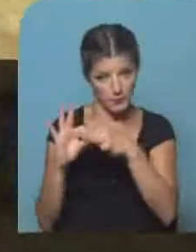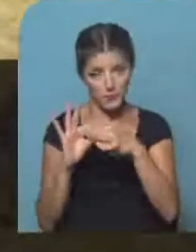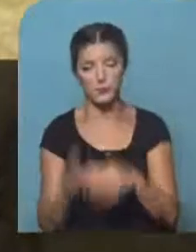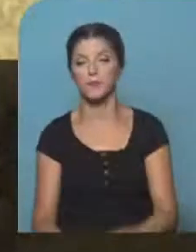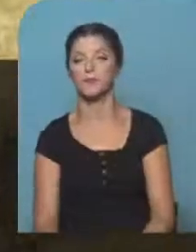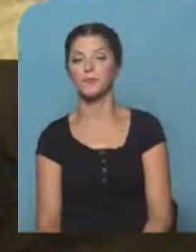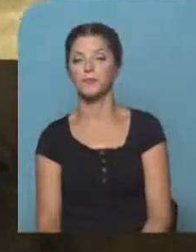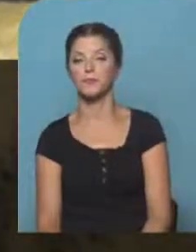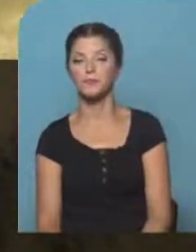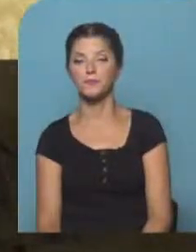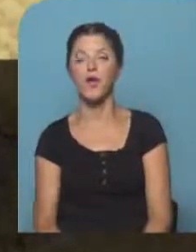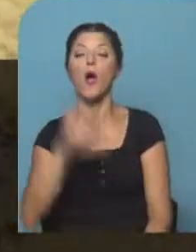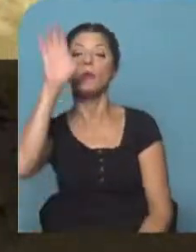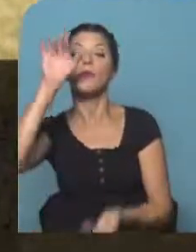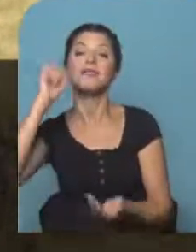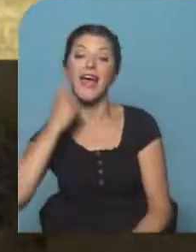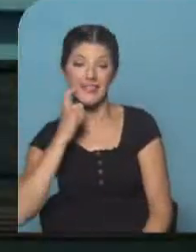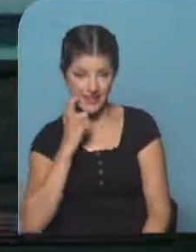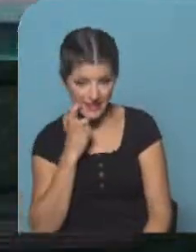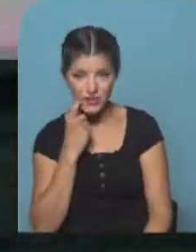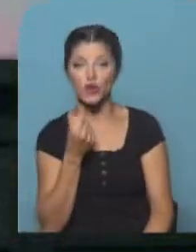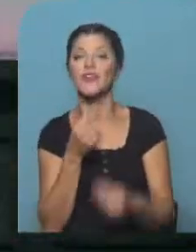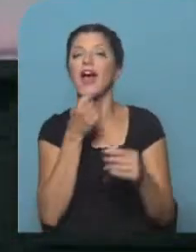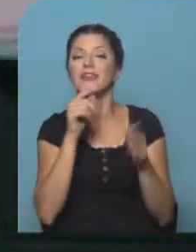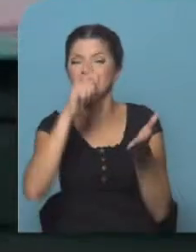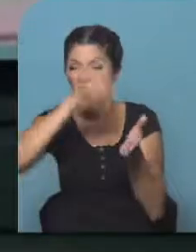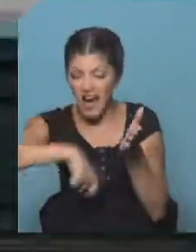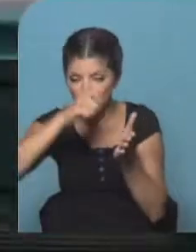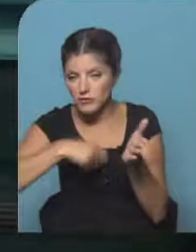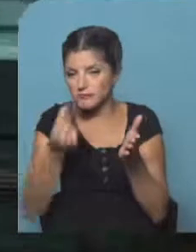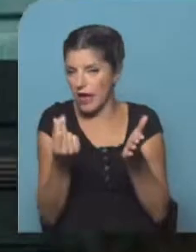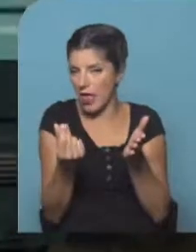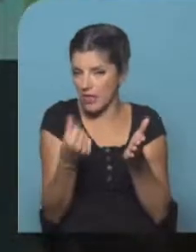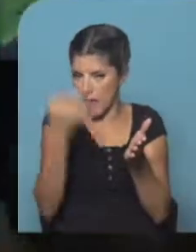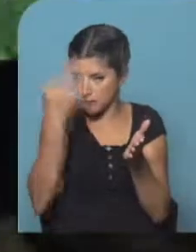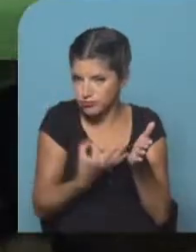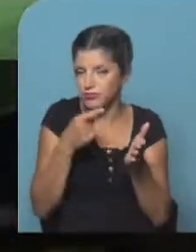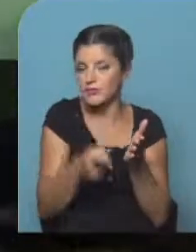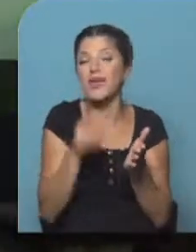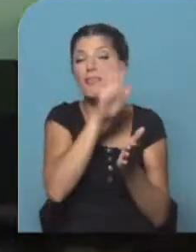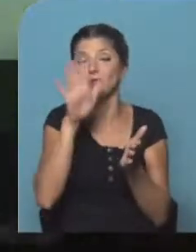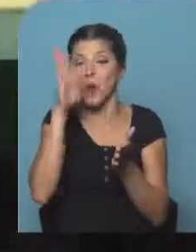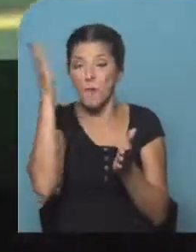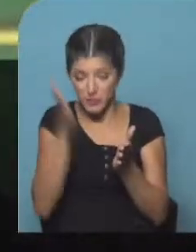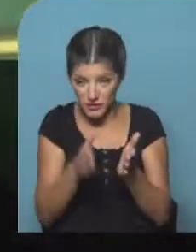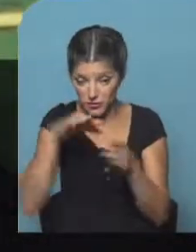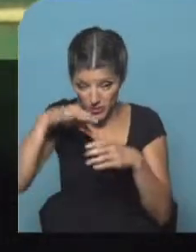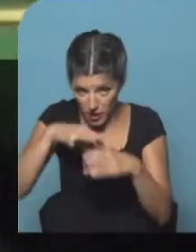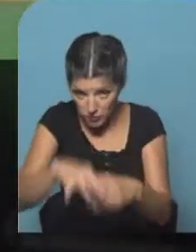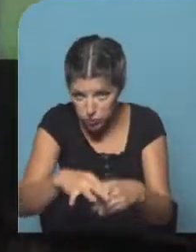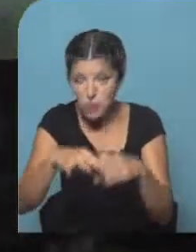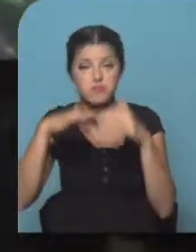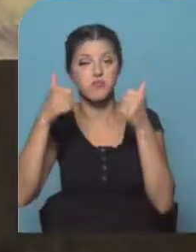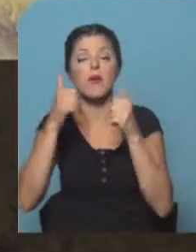Entre Ríos, arroz de calidad. El 59% del área sembrada fue calificada como buena, así lo indica